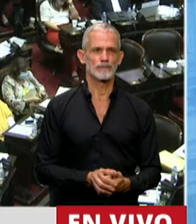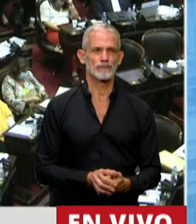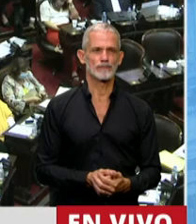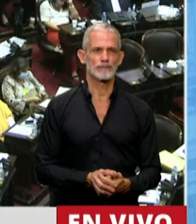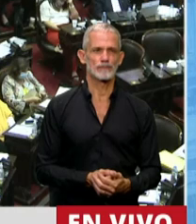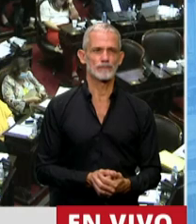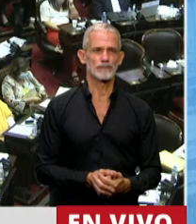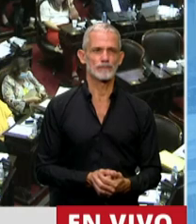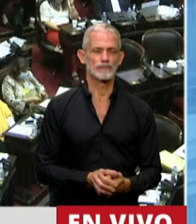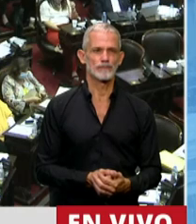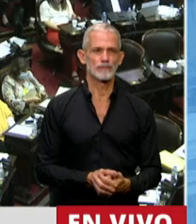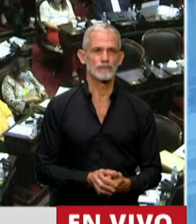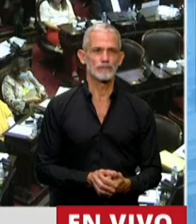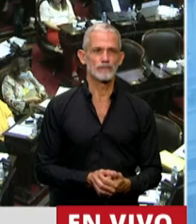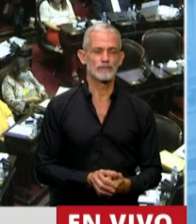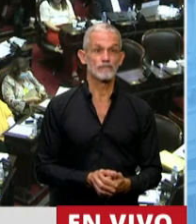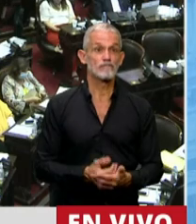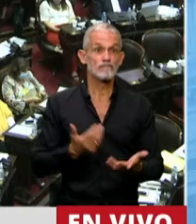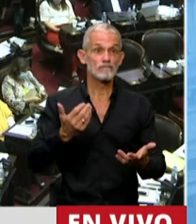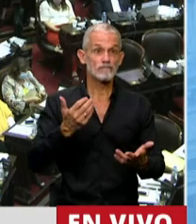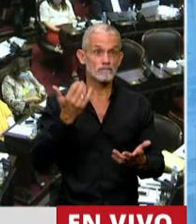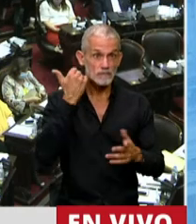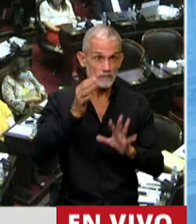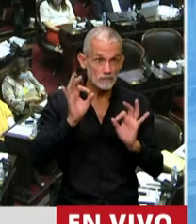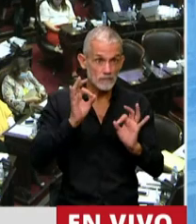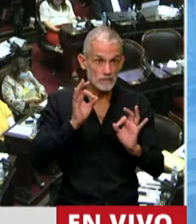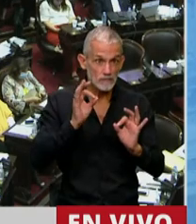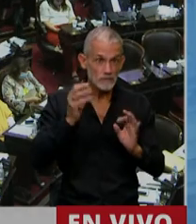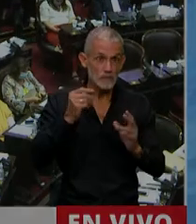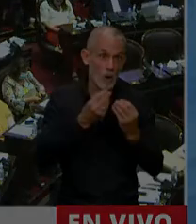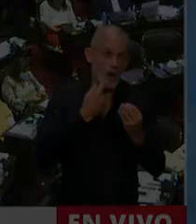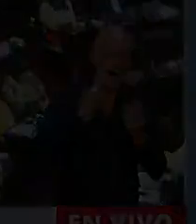Perdón, diputada Camaño, pensé que seguía en uso de la palabra.